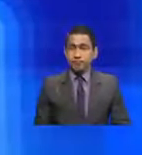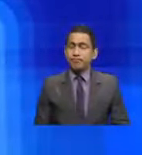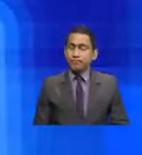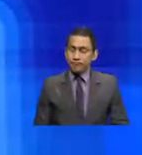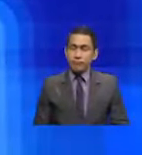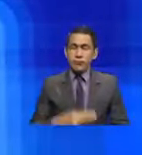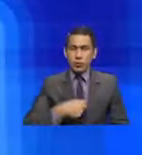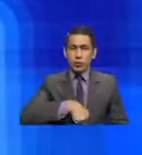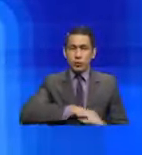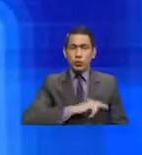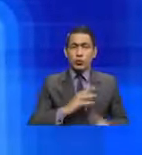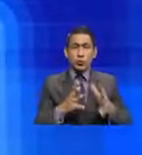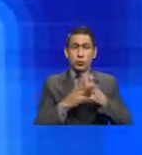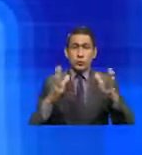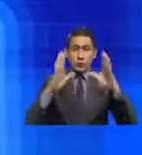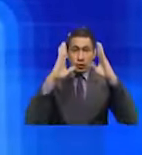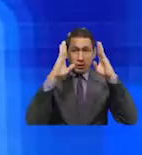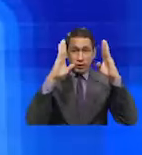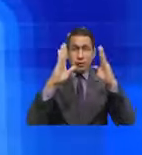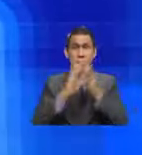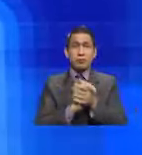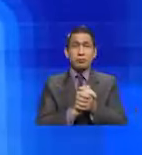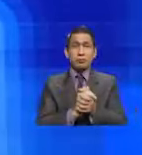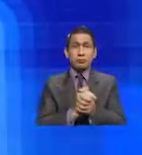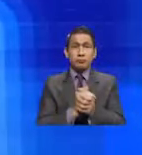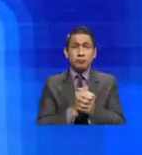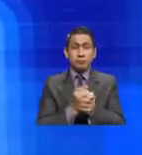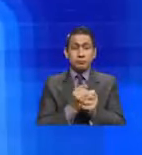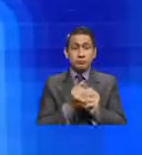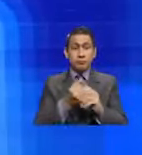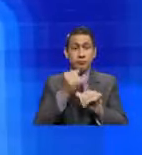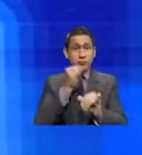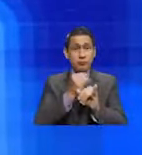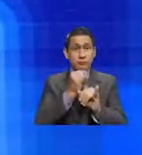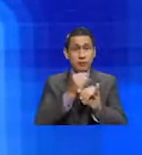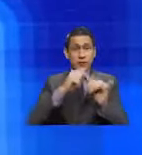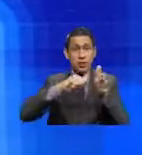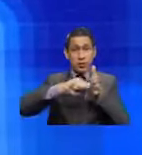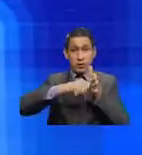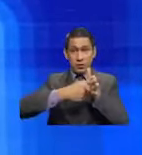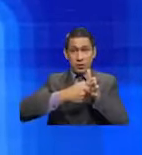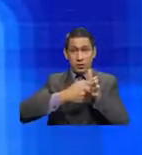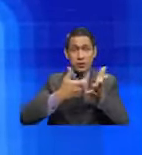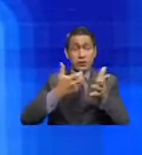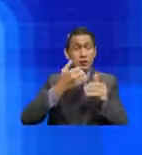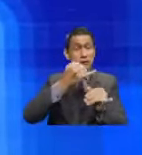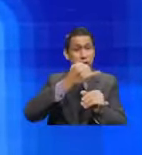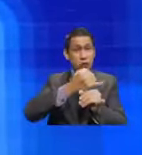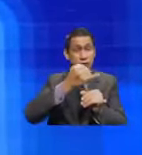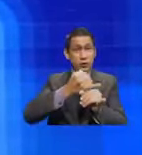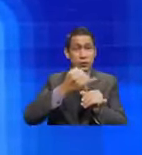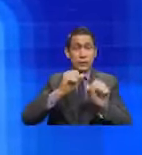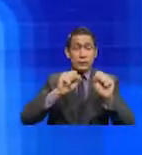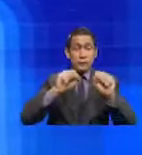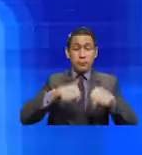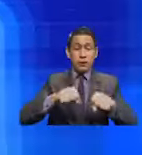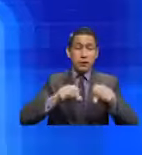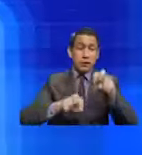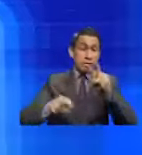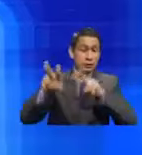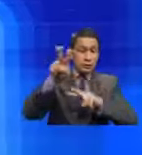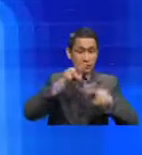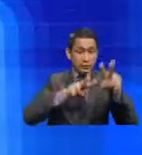Estaremos pendientes, Jorge, muchísimas gracias. Y la Contraloría General del Estado anuncia un proceso de remisión de intereses